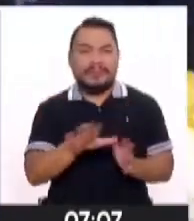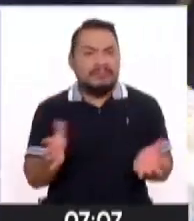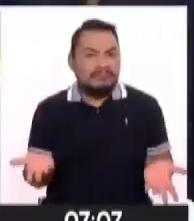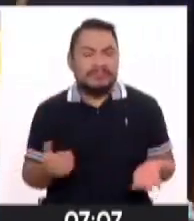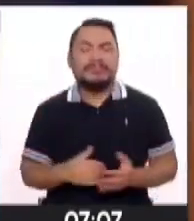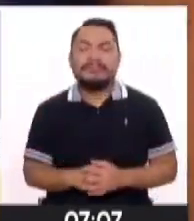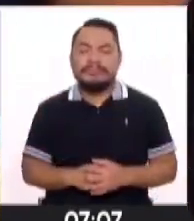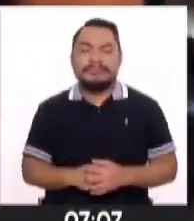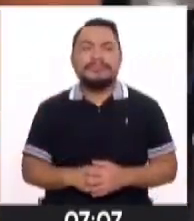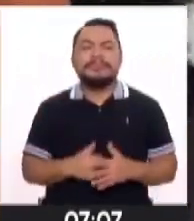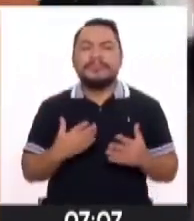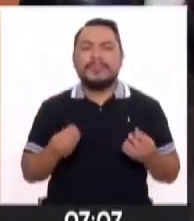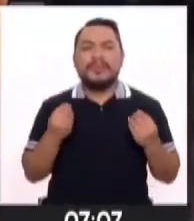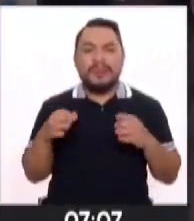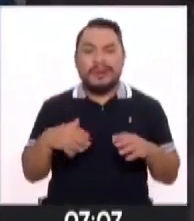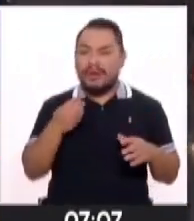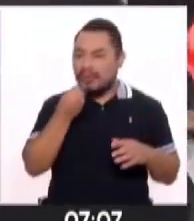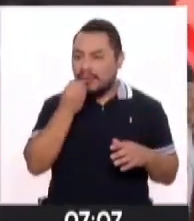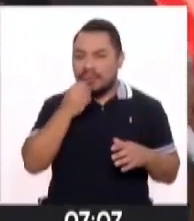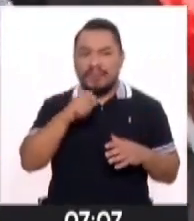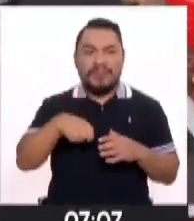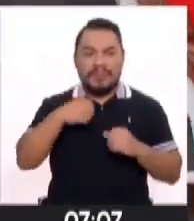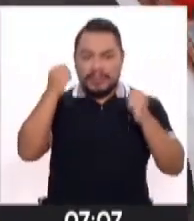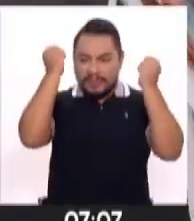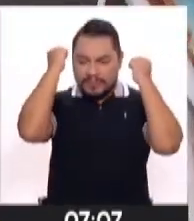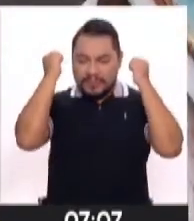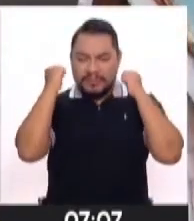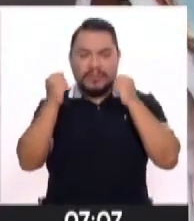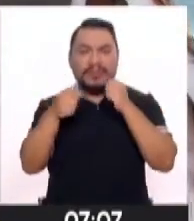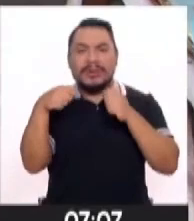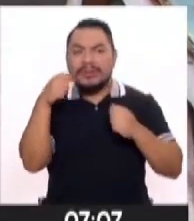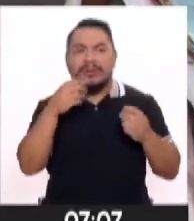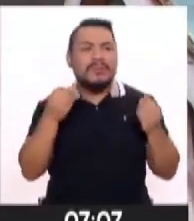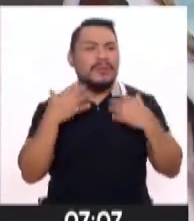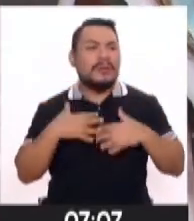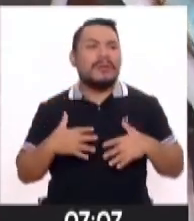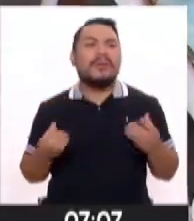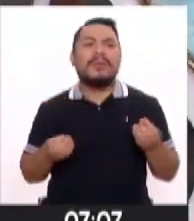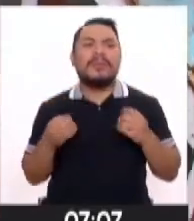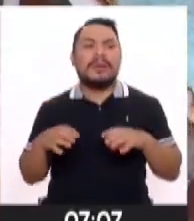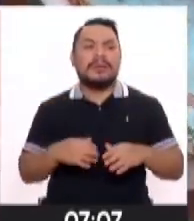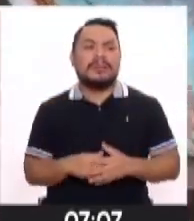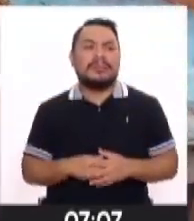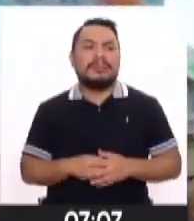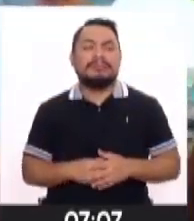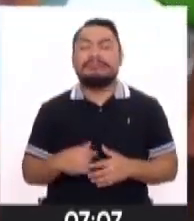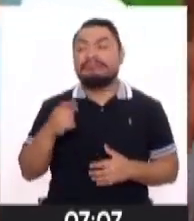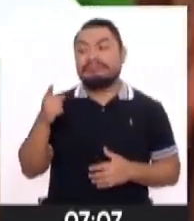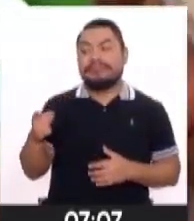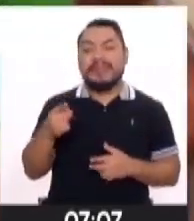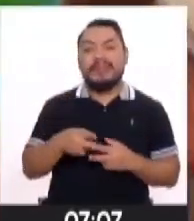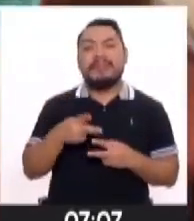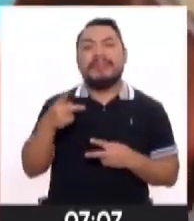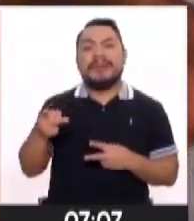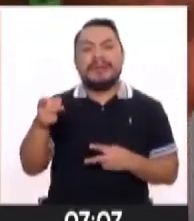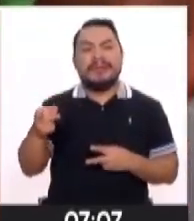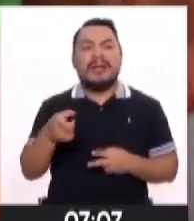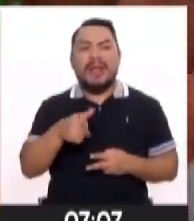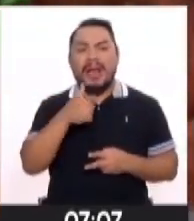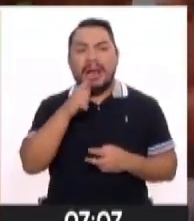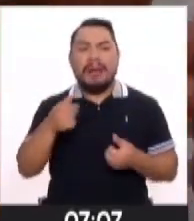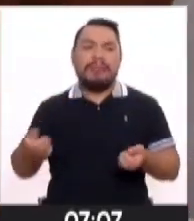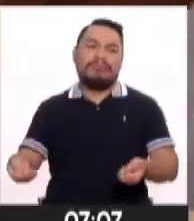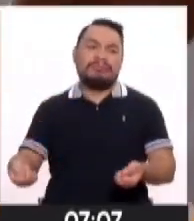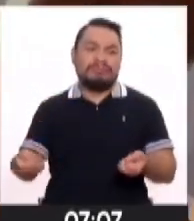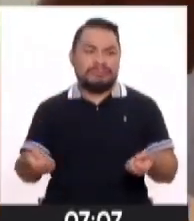cocina, ¿cómo hacen para, por ejemplo, asearse, para todas esas cosas, para ir a los servicios higiénicos? Sacamos agua de los vecinos, sacamos agua,